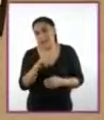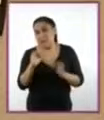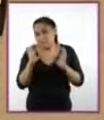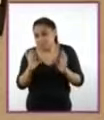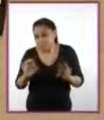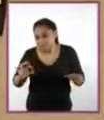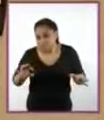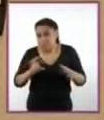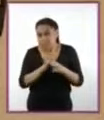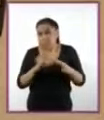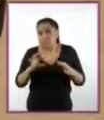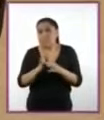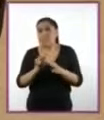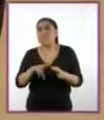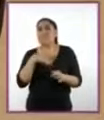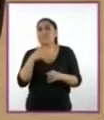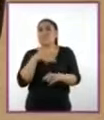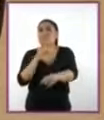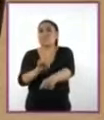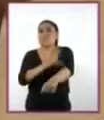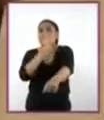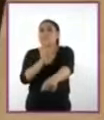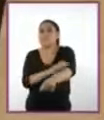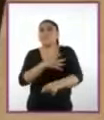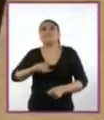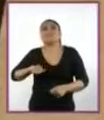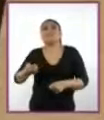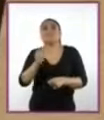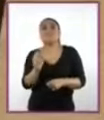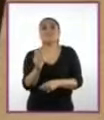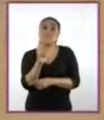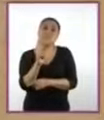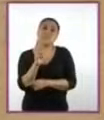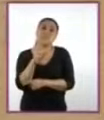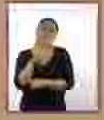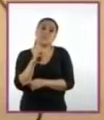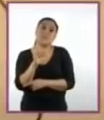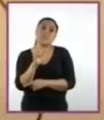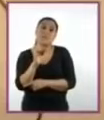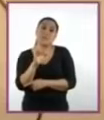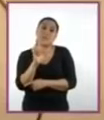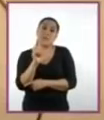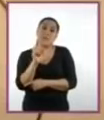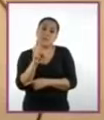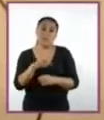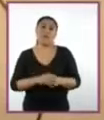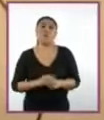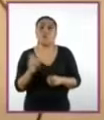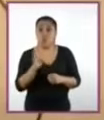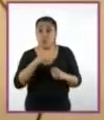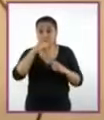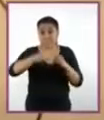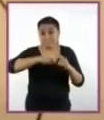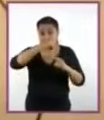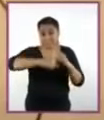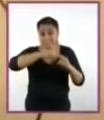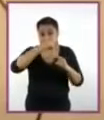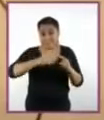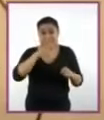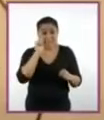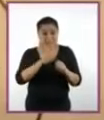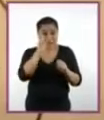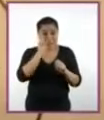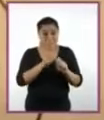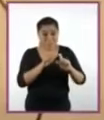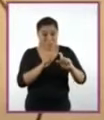la formación de un campo magnético. A esto le llamamos permeabilidad. Y al enrollar varias veces el cable